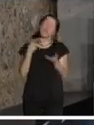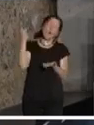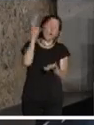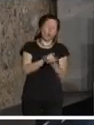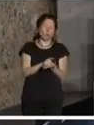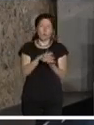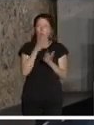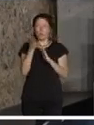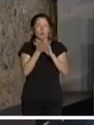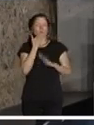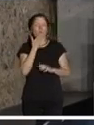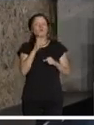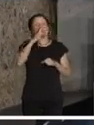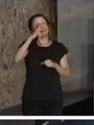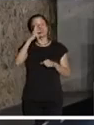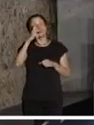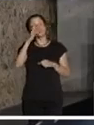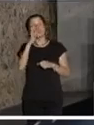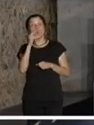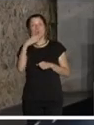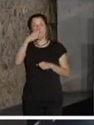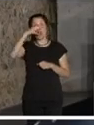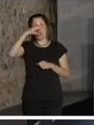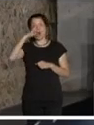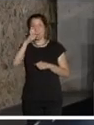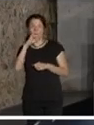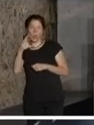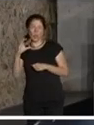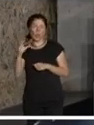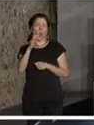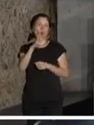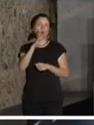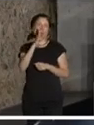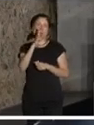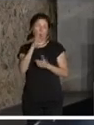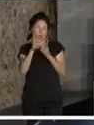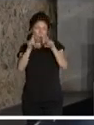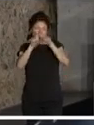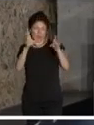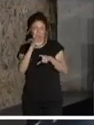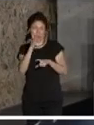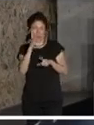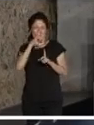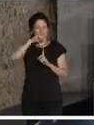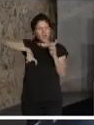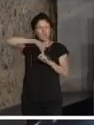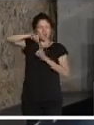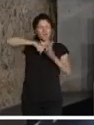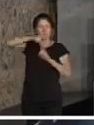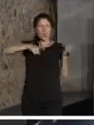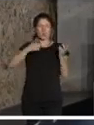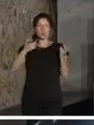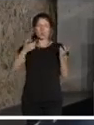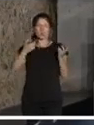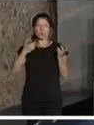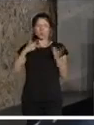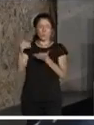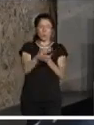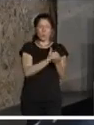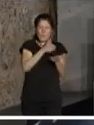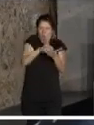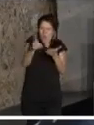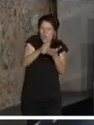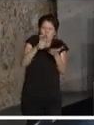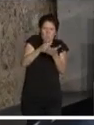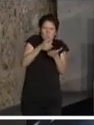privatizados hablo de tu base hablo de fcc hablo de acualia que cada año reciben de beneficio millones